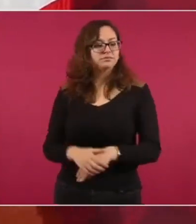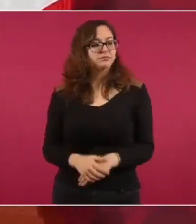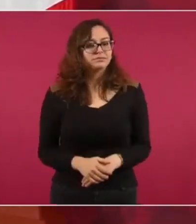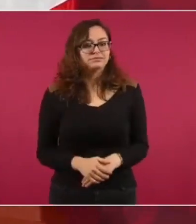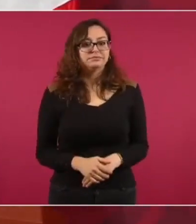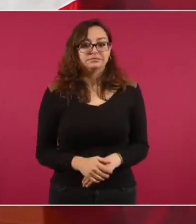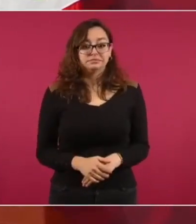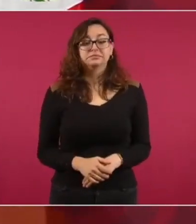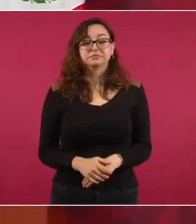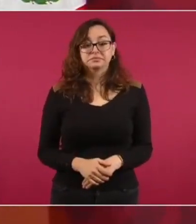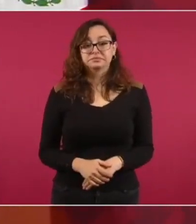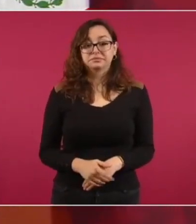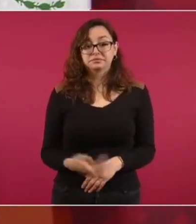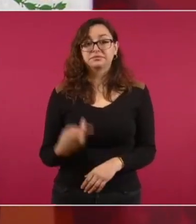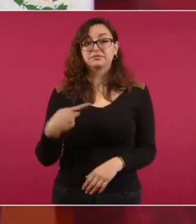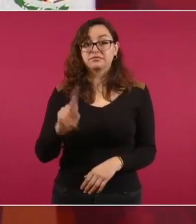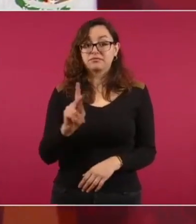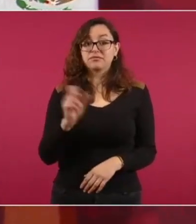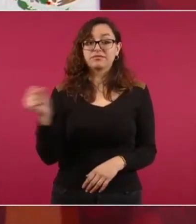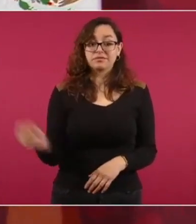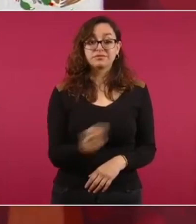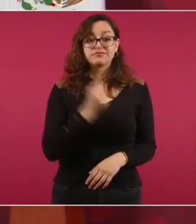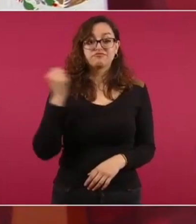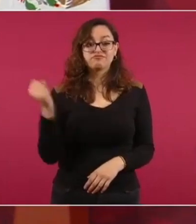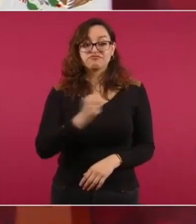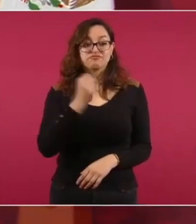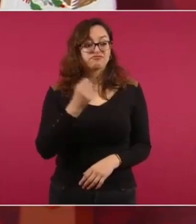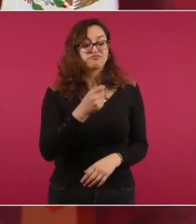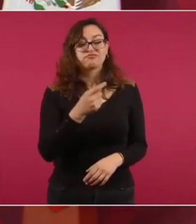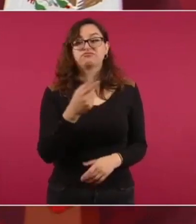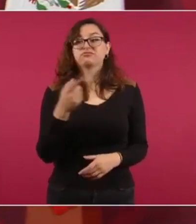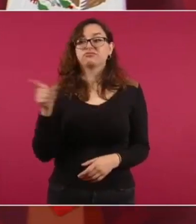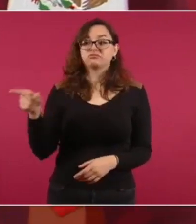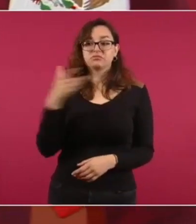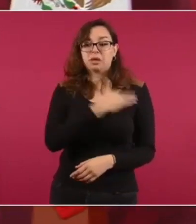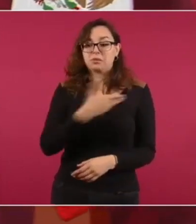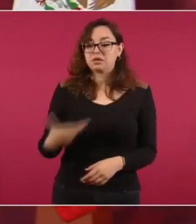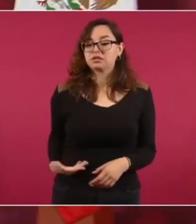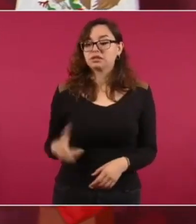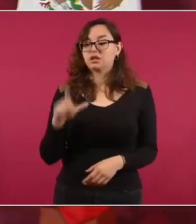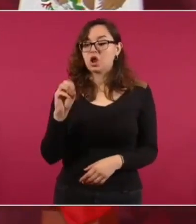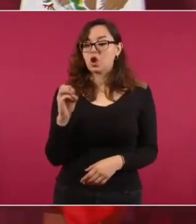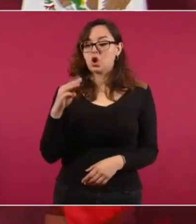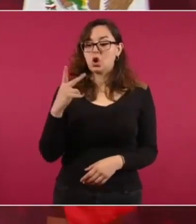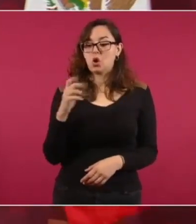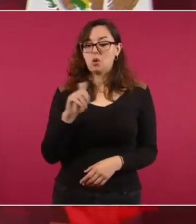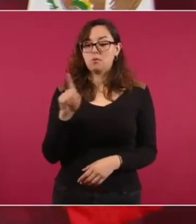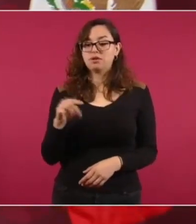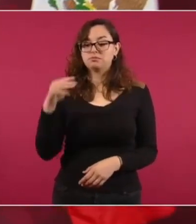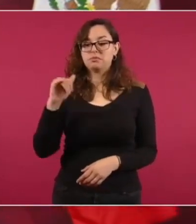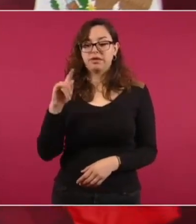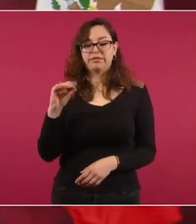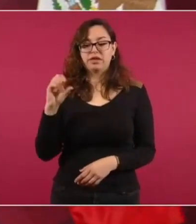Afortunadamente no lograron su propósito y gracias a eso